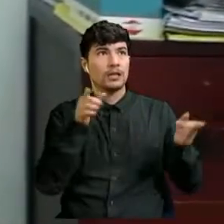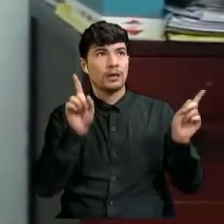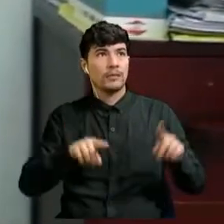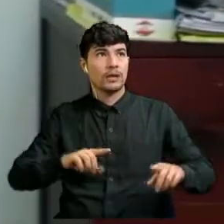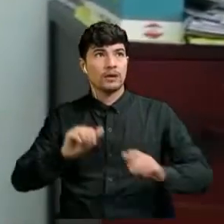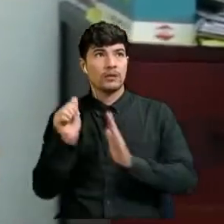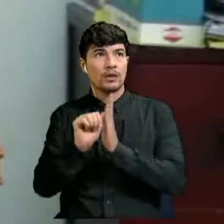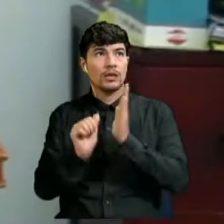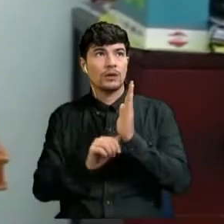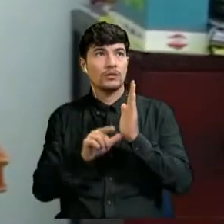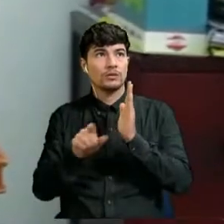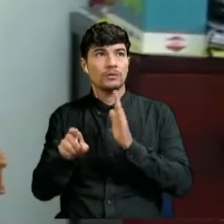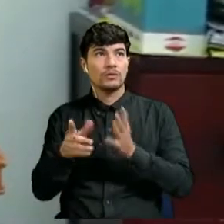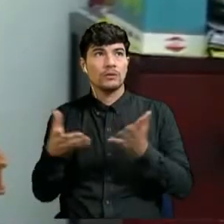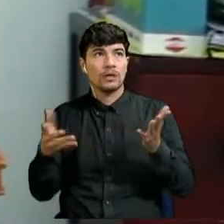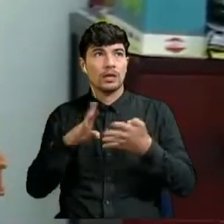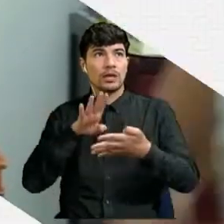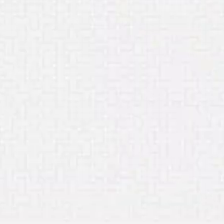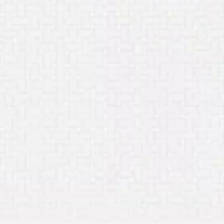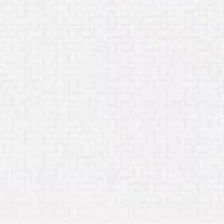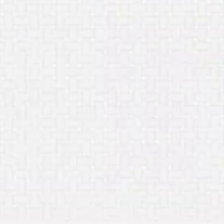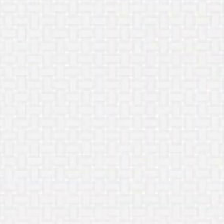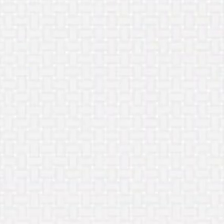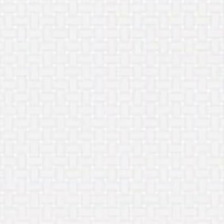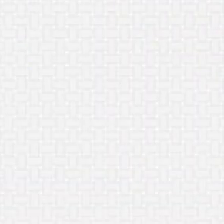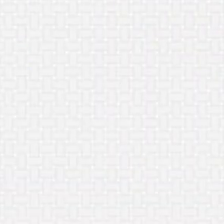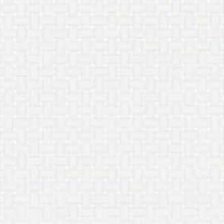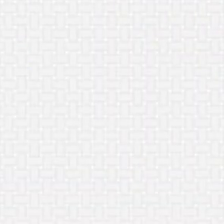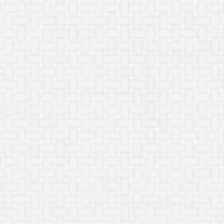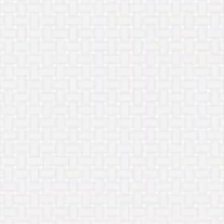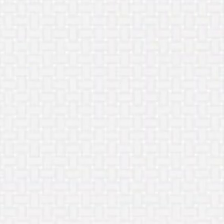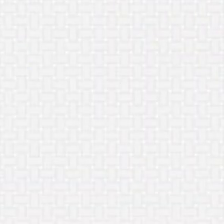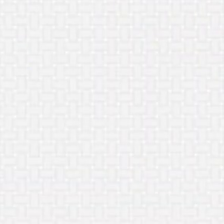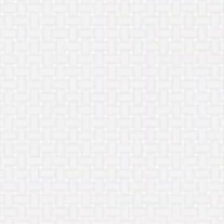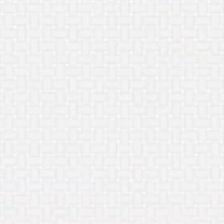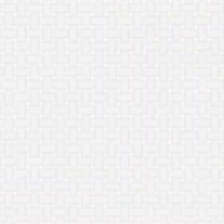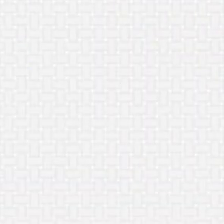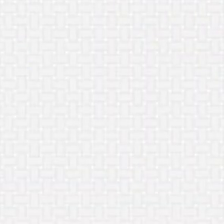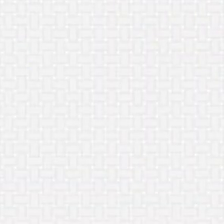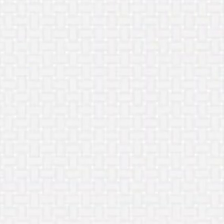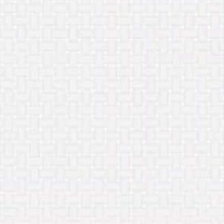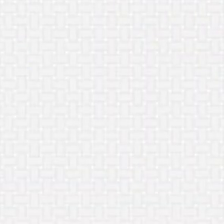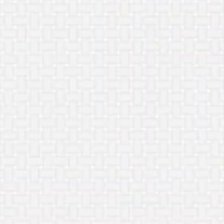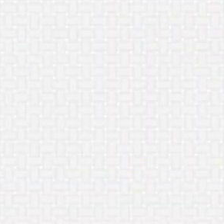del programa PAE a la cárcel modelo de esta ciudad. Canaltro.com